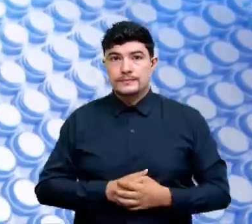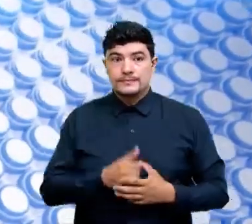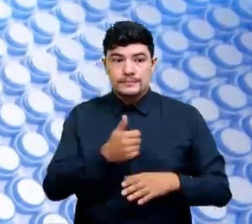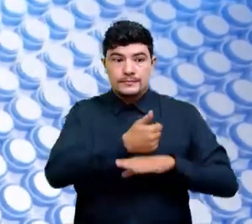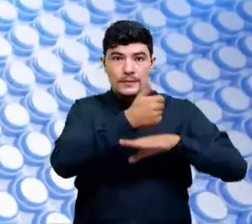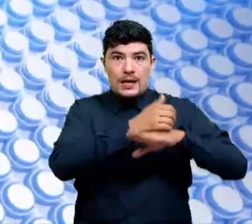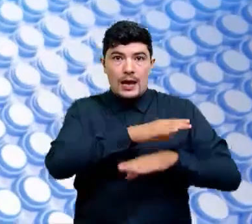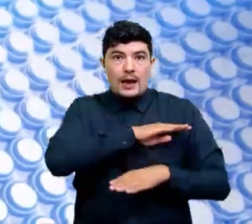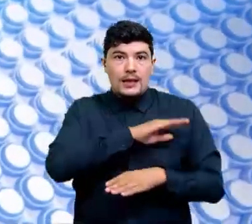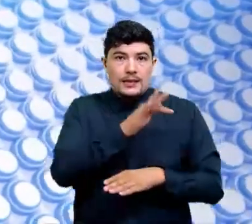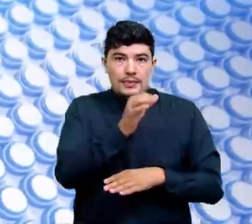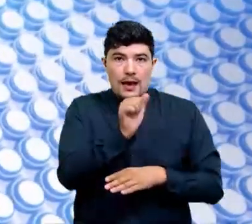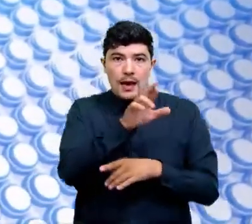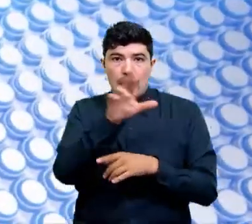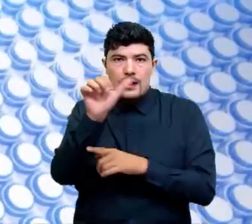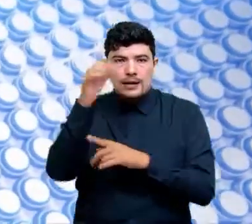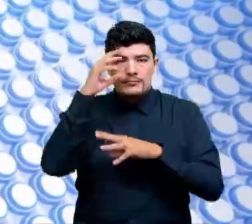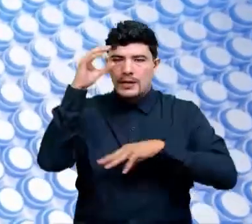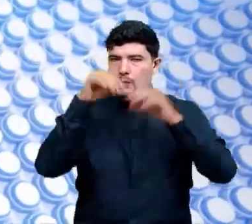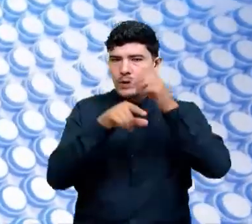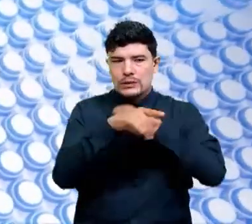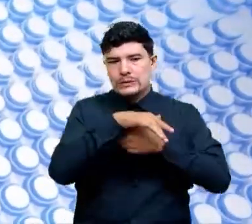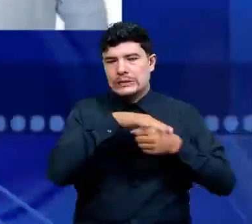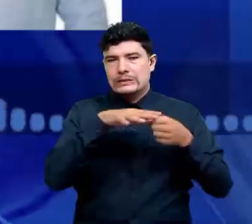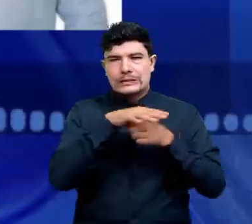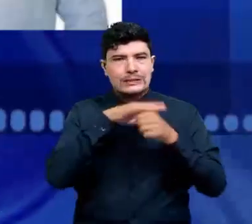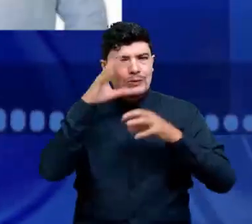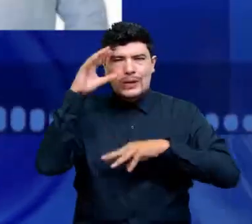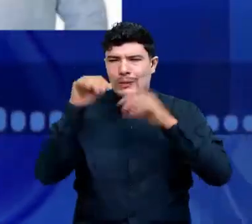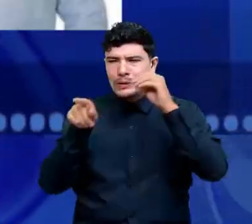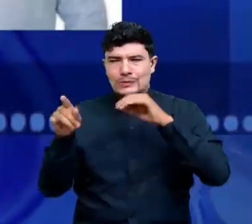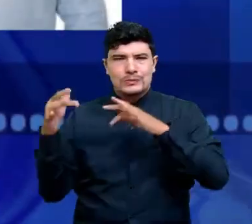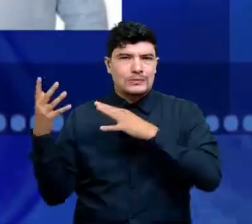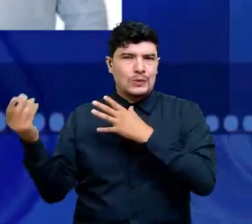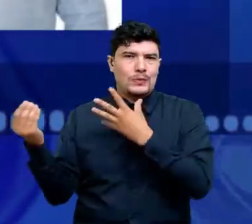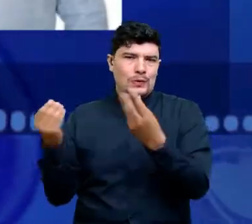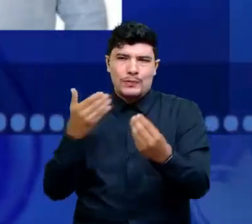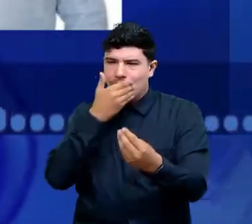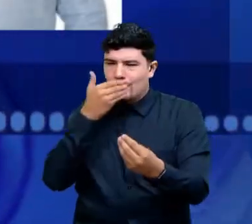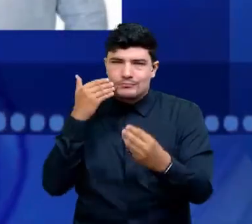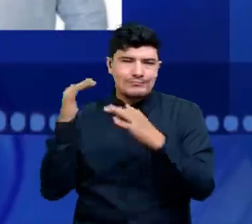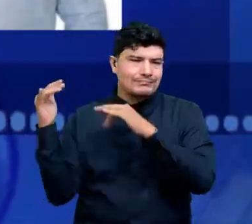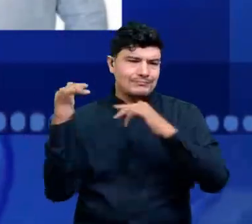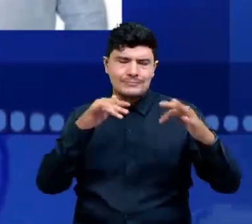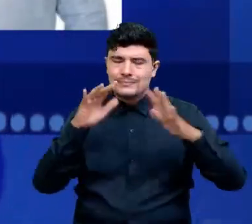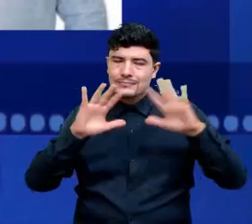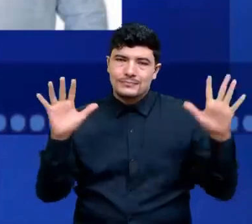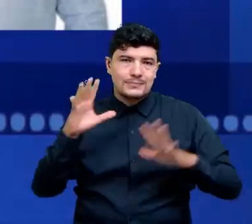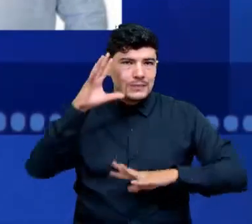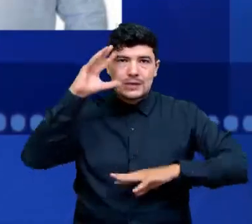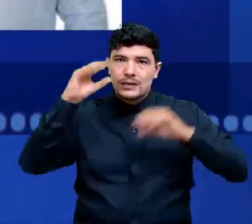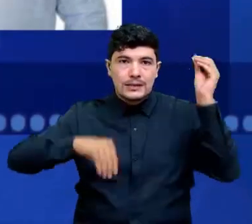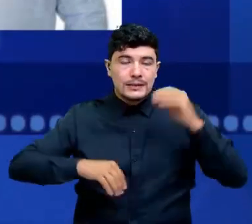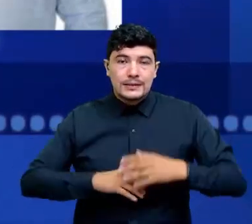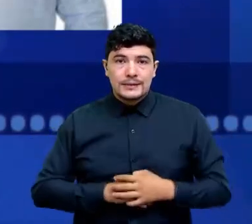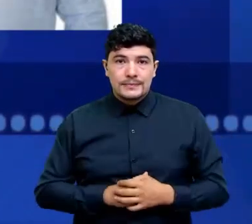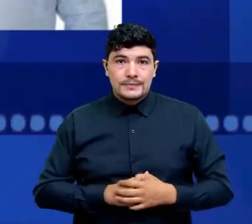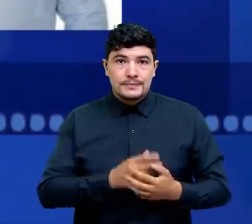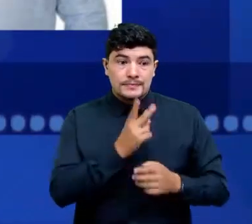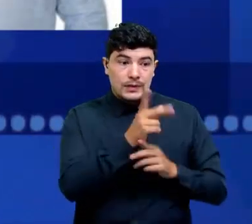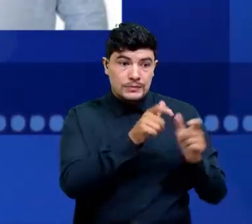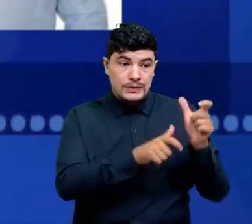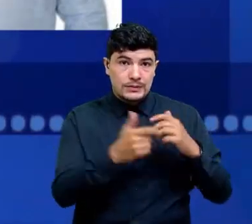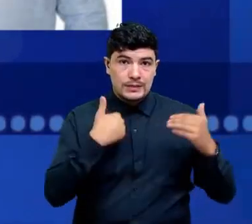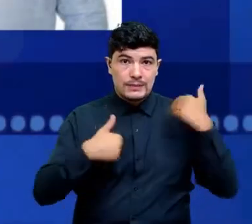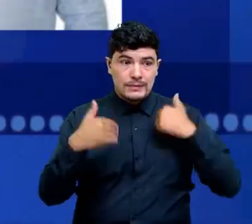Tarra, rechazaron este hecho y repudiaron el ataque. Las dos personas que están heridas y ya están en asistencia